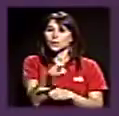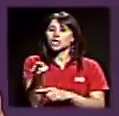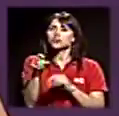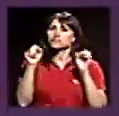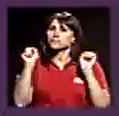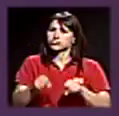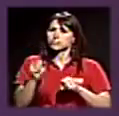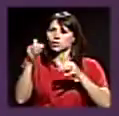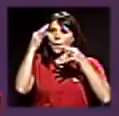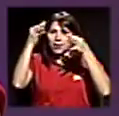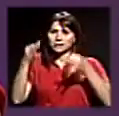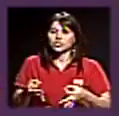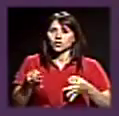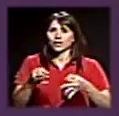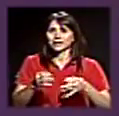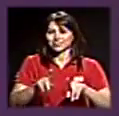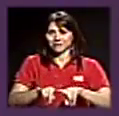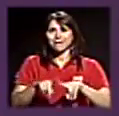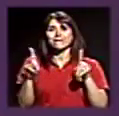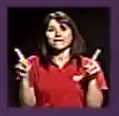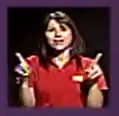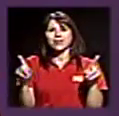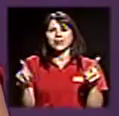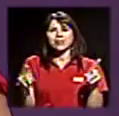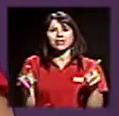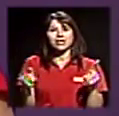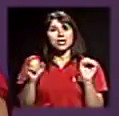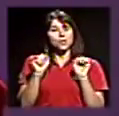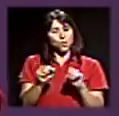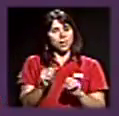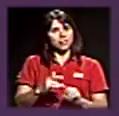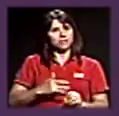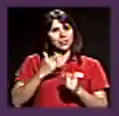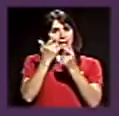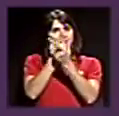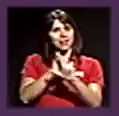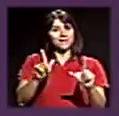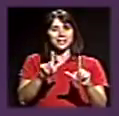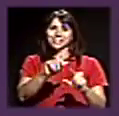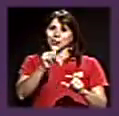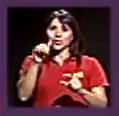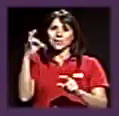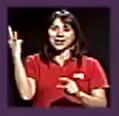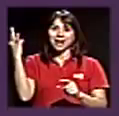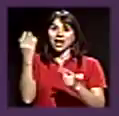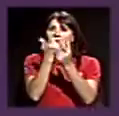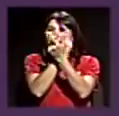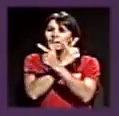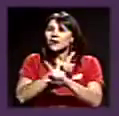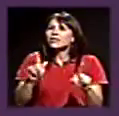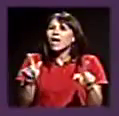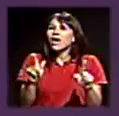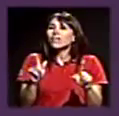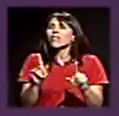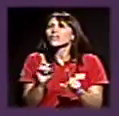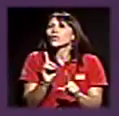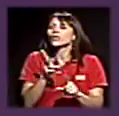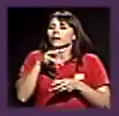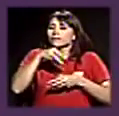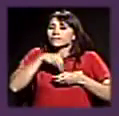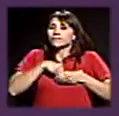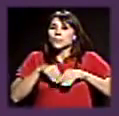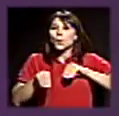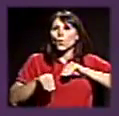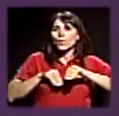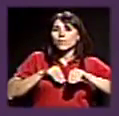tomar decisiones de otra manera y verse libres de otra manera. O sea, la libertad desde el movimiento, la libertad